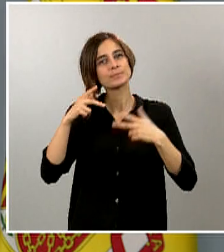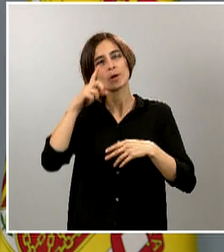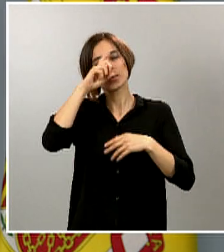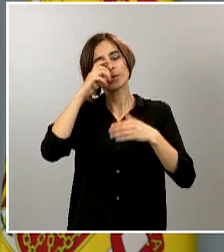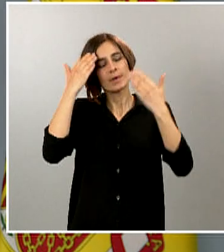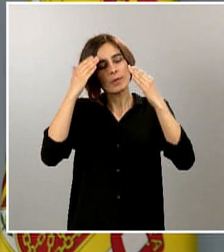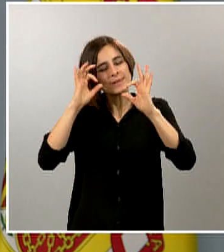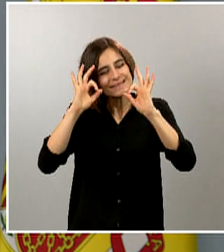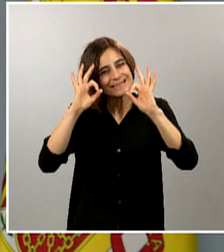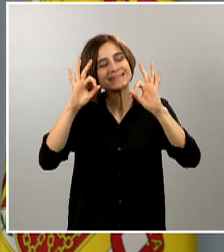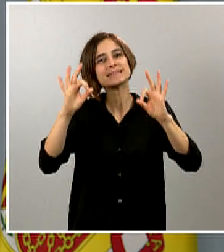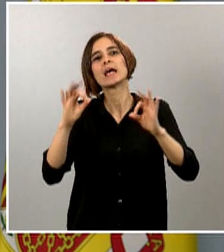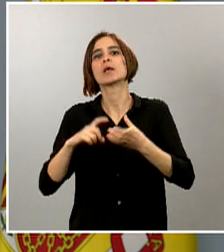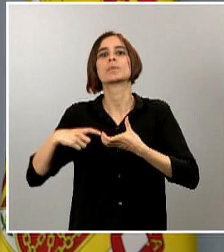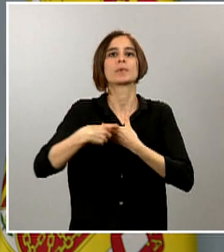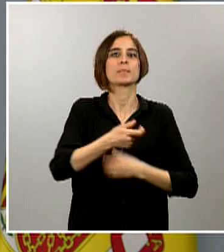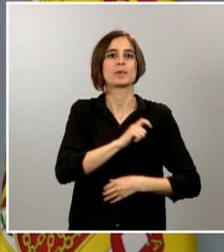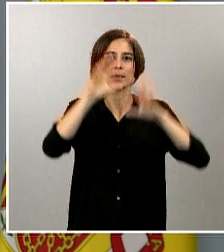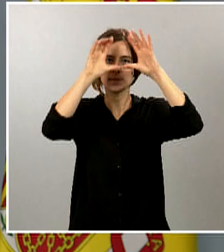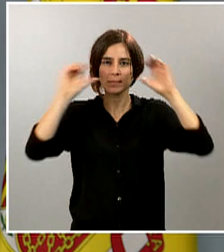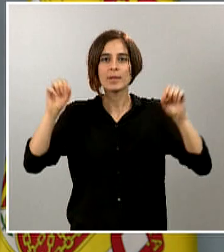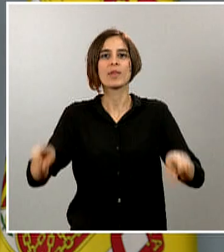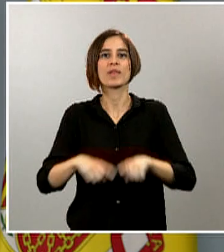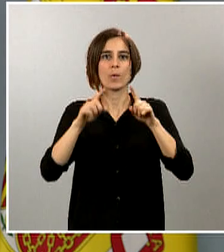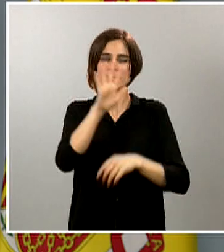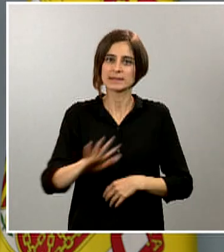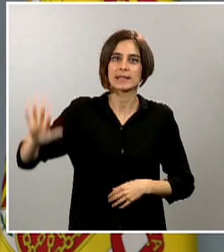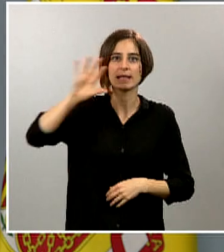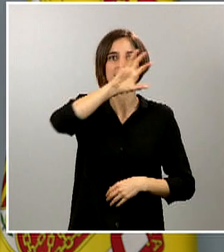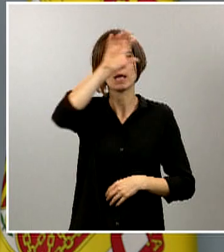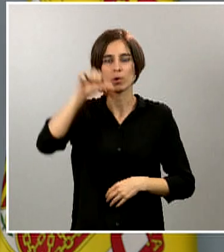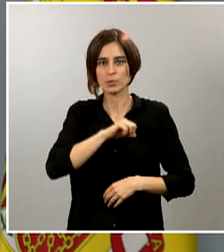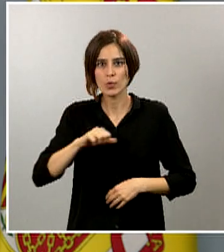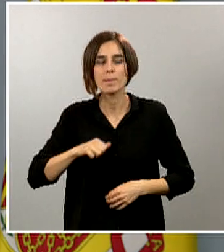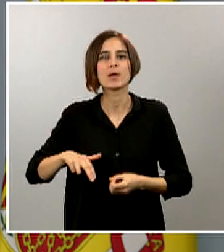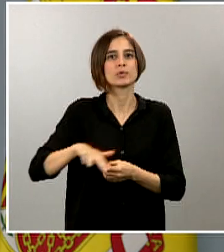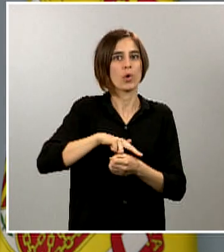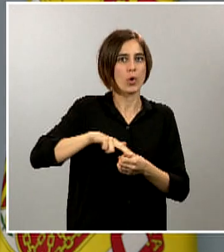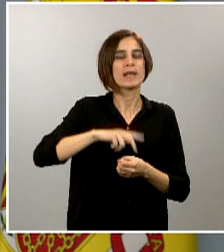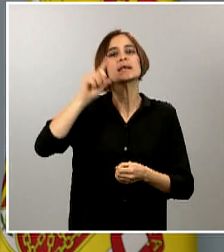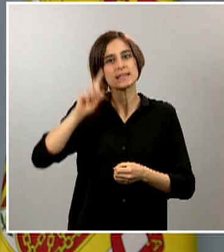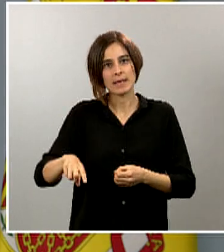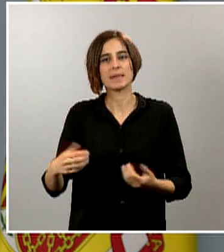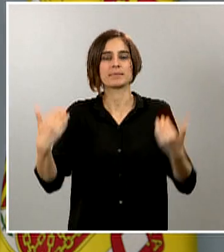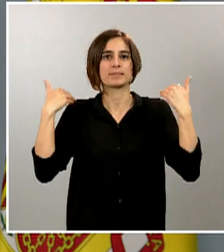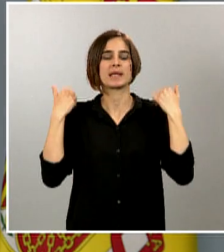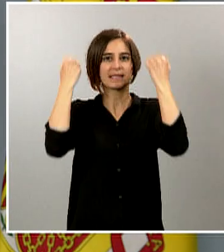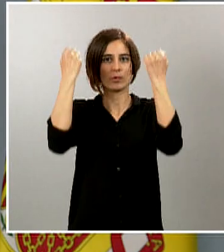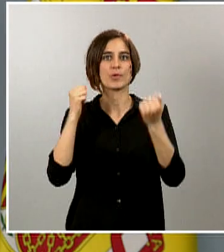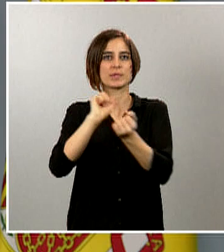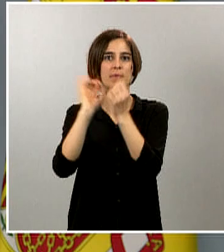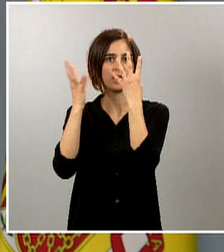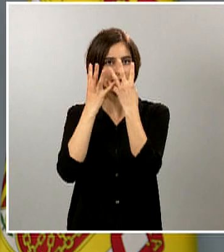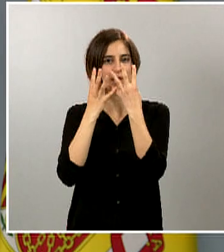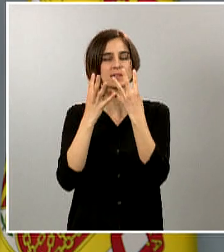cuerpos de seguridad estatales, autonómicos, locales y a los funcionarios de instituciones penitenciarias. ¿Qué